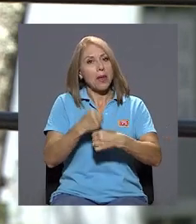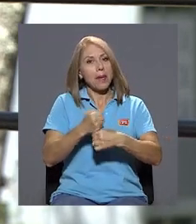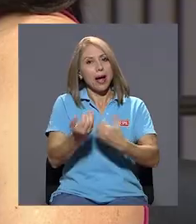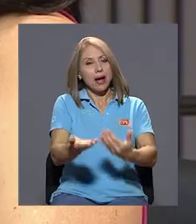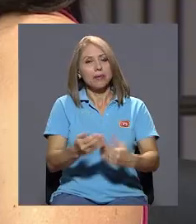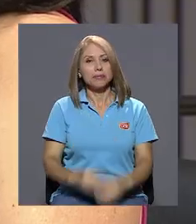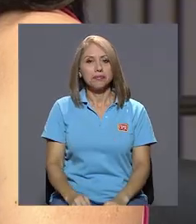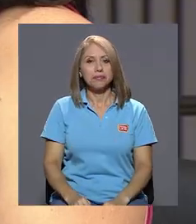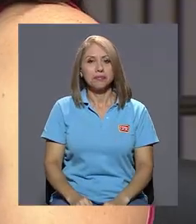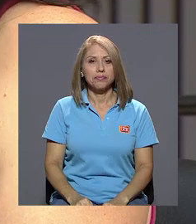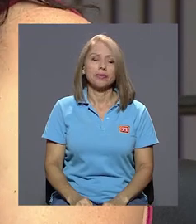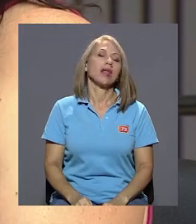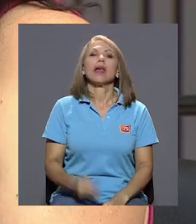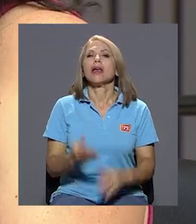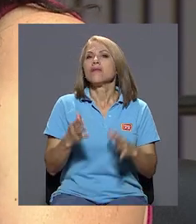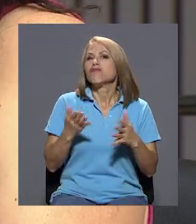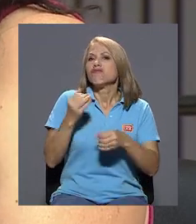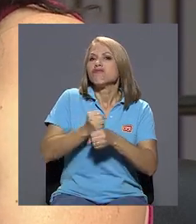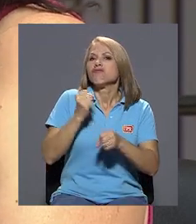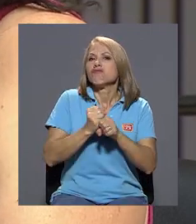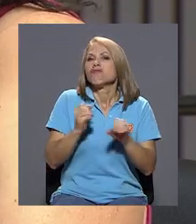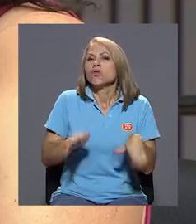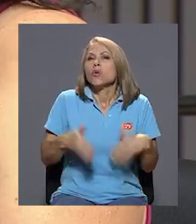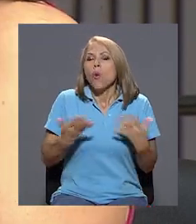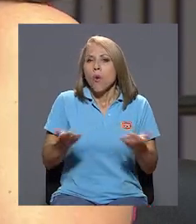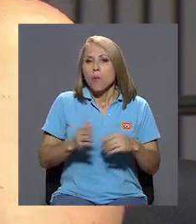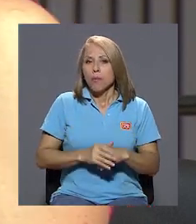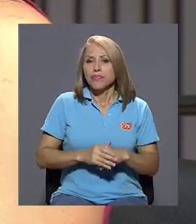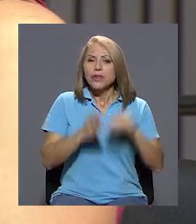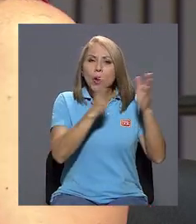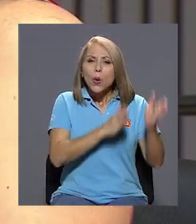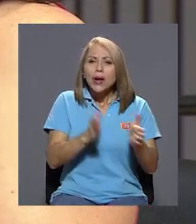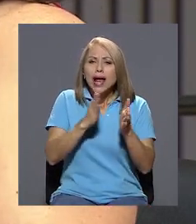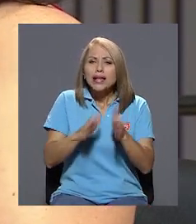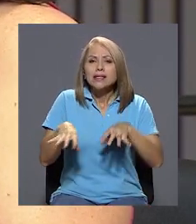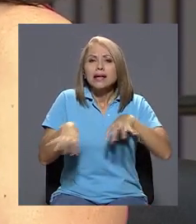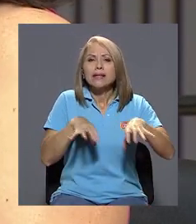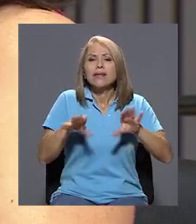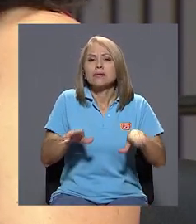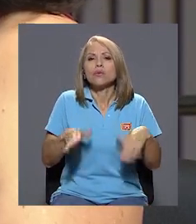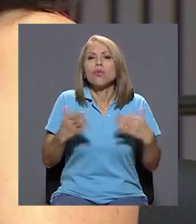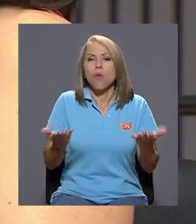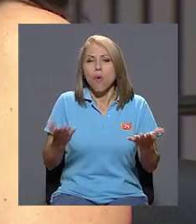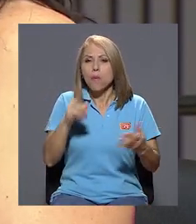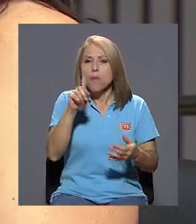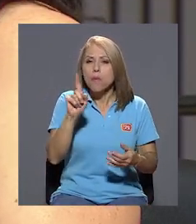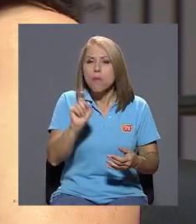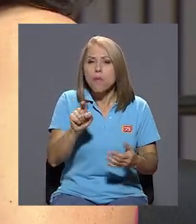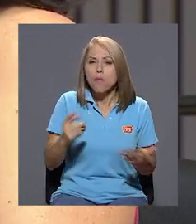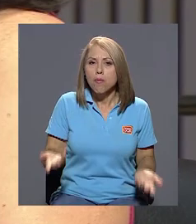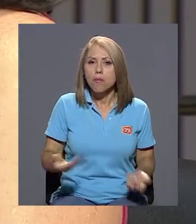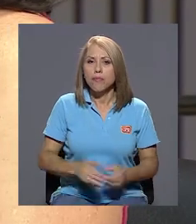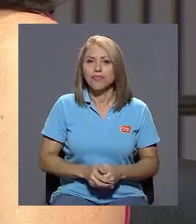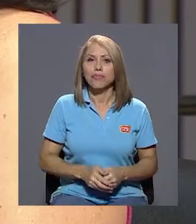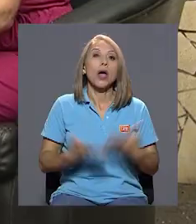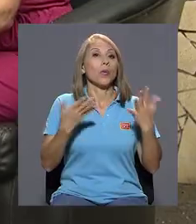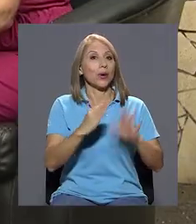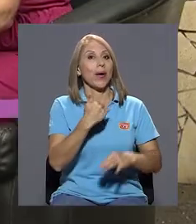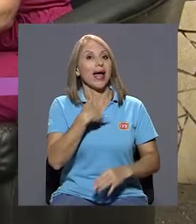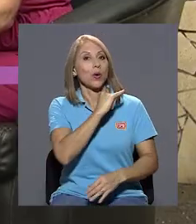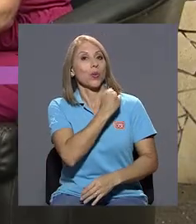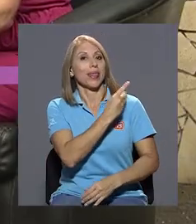estamos. Y ¿cómo trabajan? ¿Cómo se organizan, digamos, para hacer estas actividades o...?